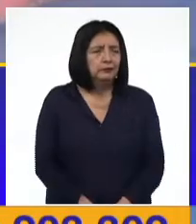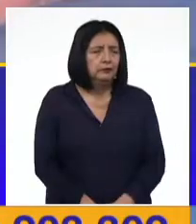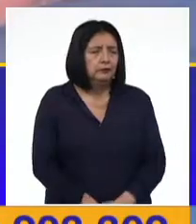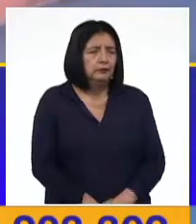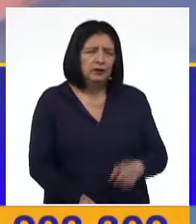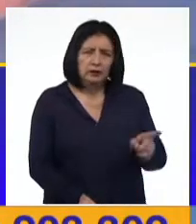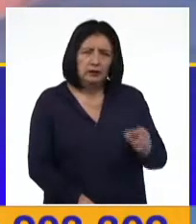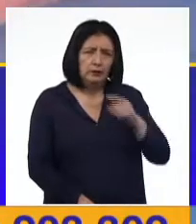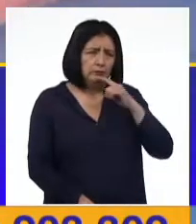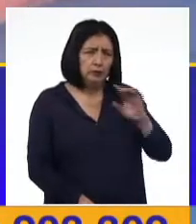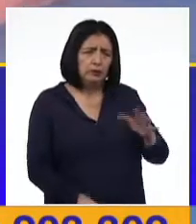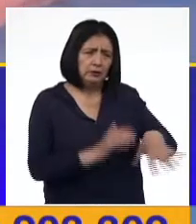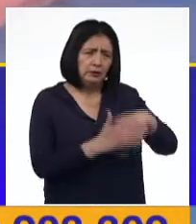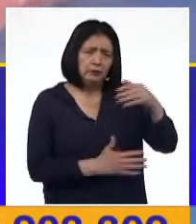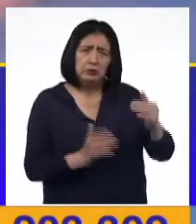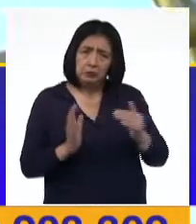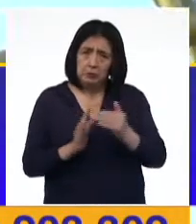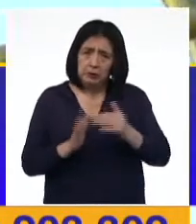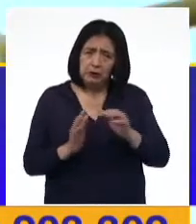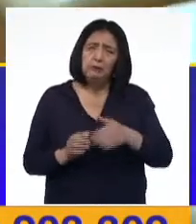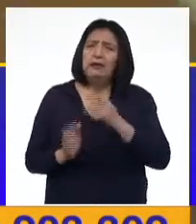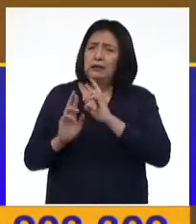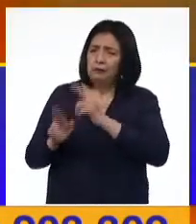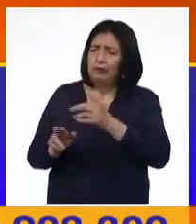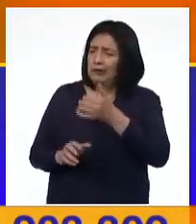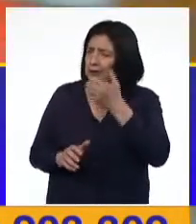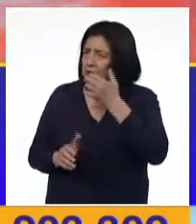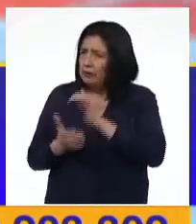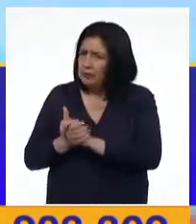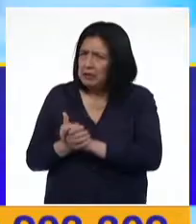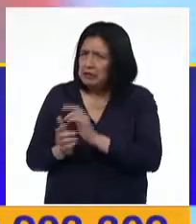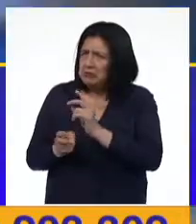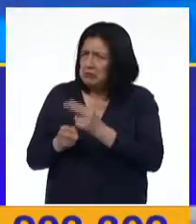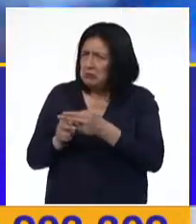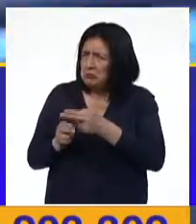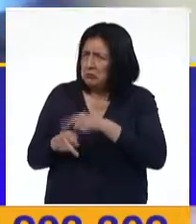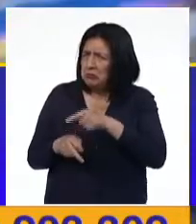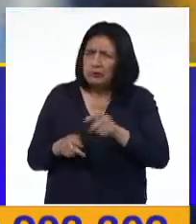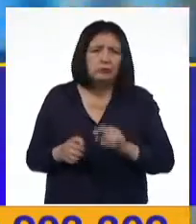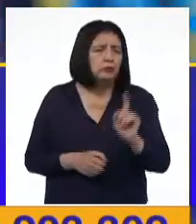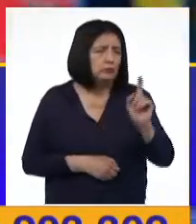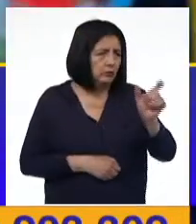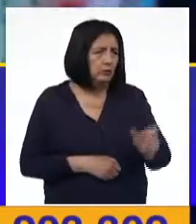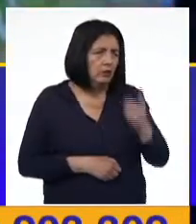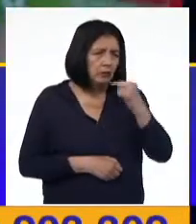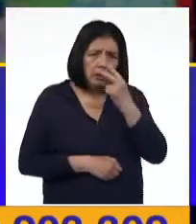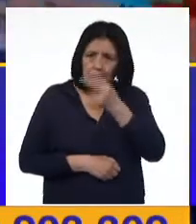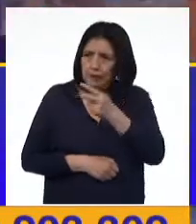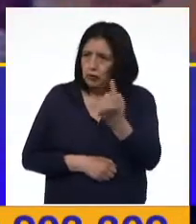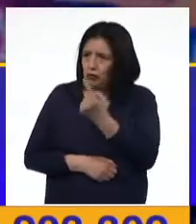Yulisa había salido de su casa para contestar la llamada de una amiga. Serían solo unos minutos, pero en ese momento un sujeto, al verla